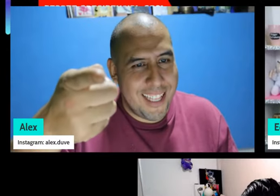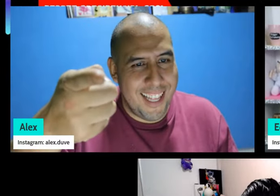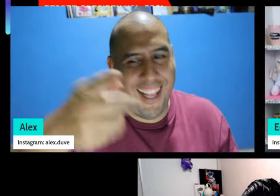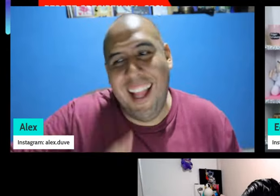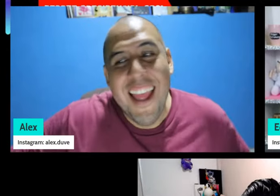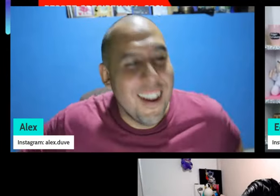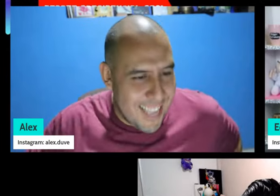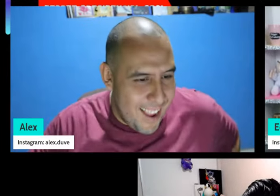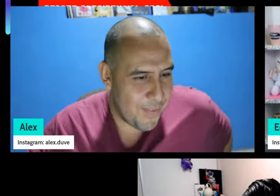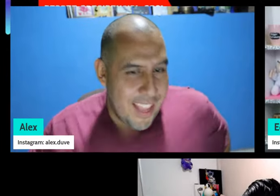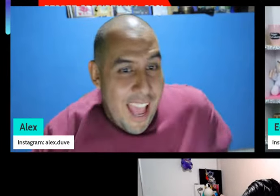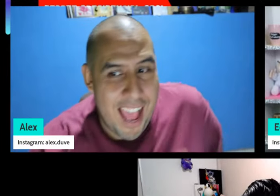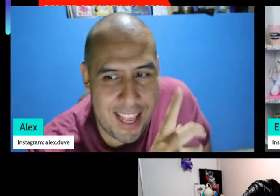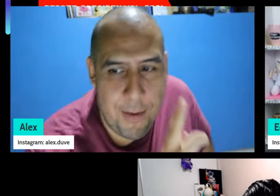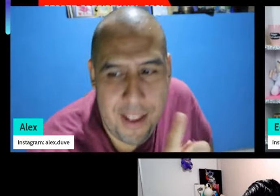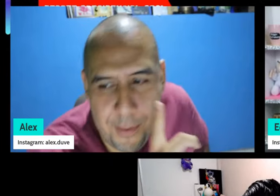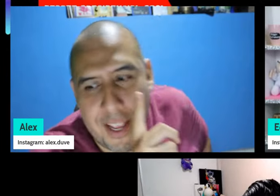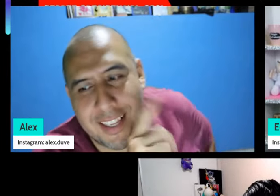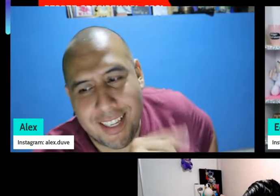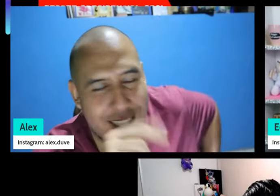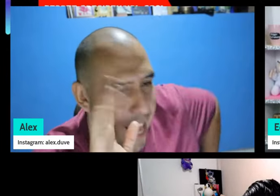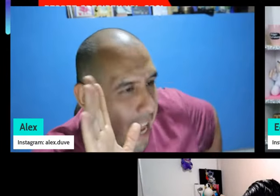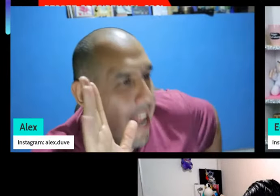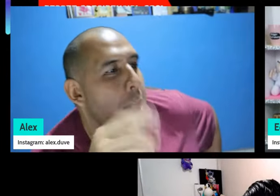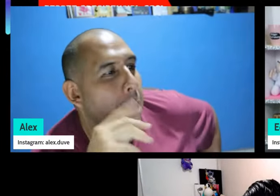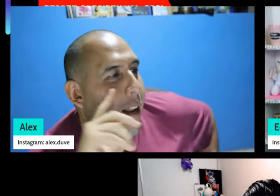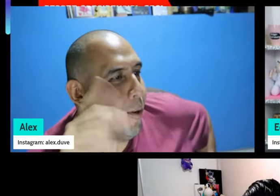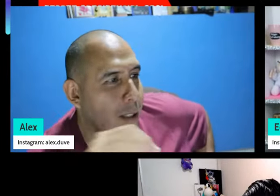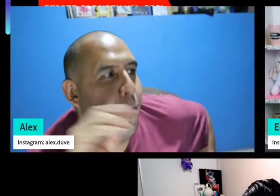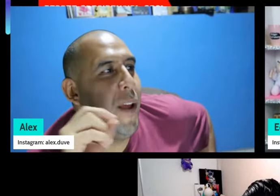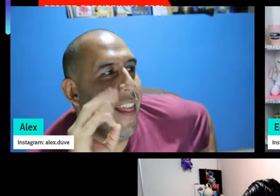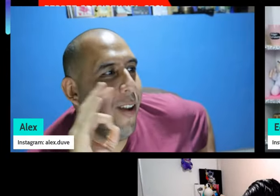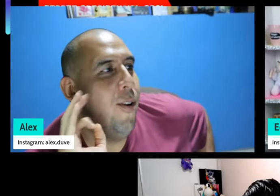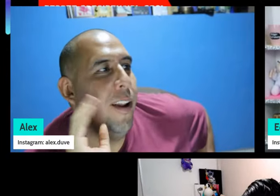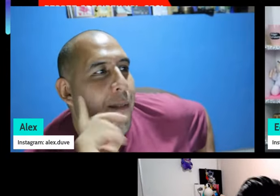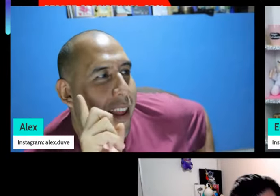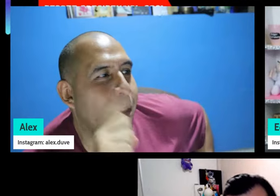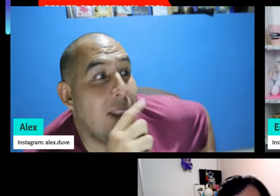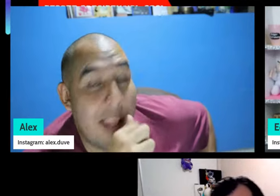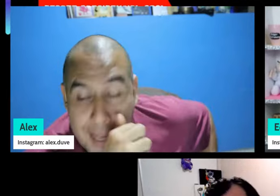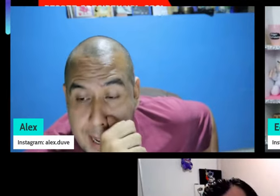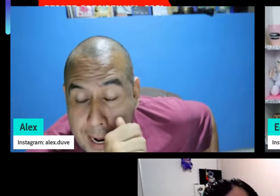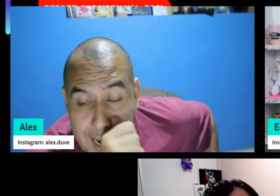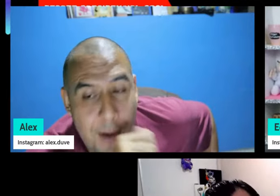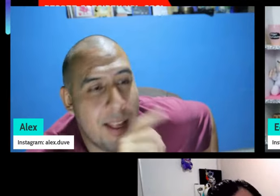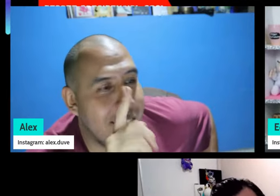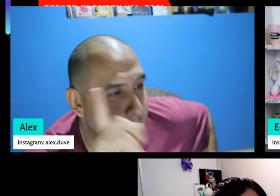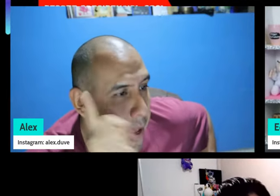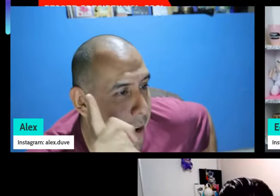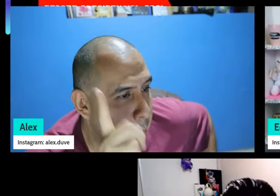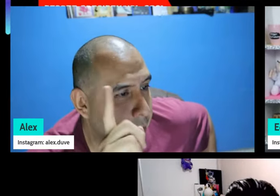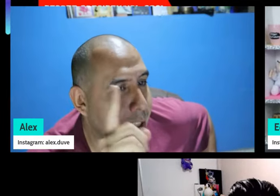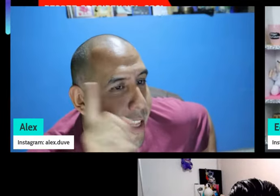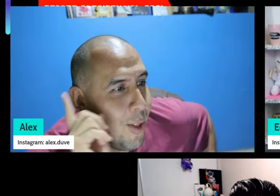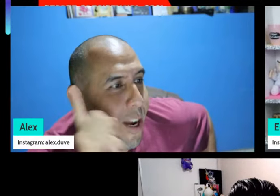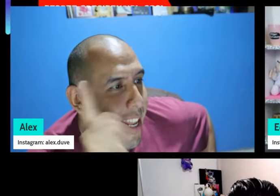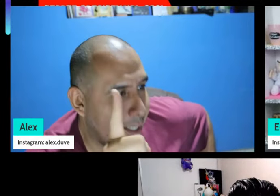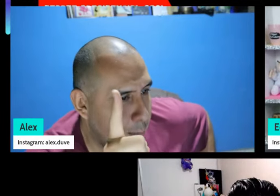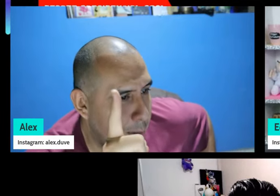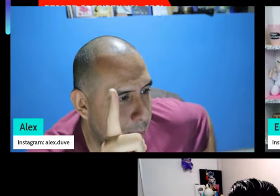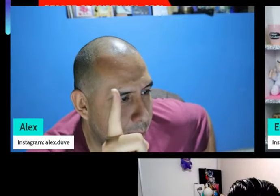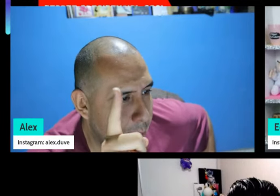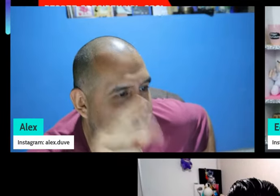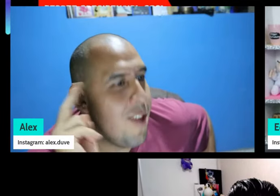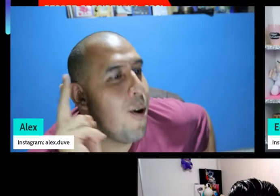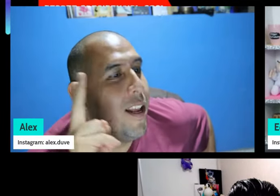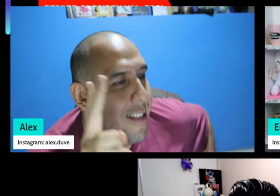ideologizante o sea allí fíjense yo le hubiera dado el gane a Claudia si no hubiera repetido tanto gané estos